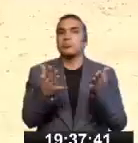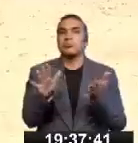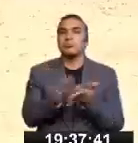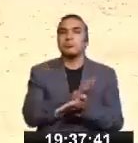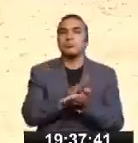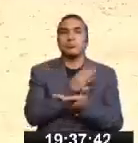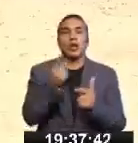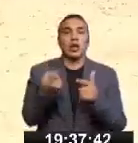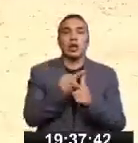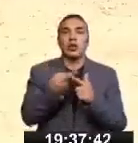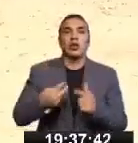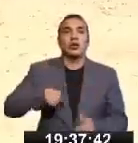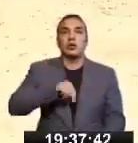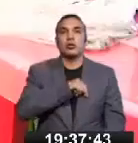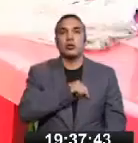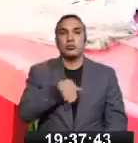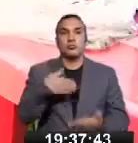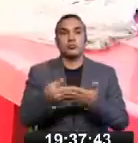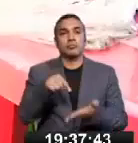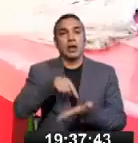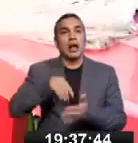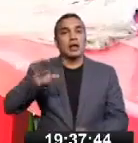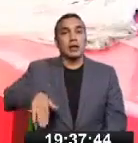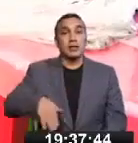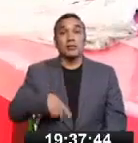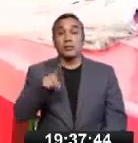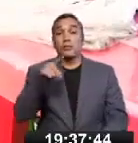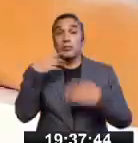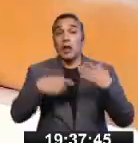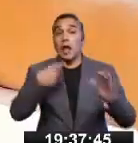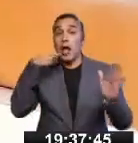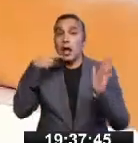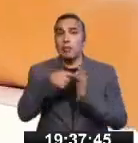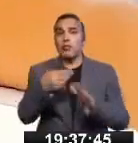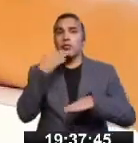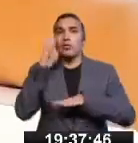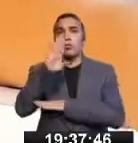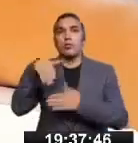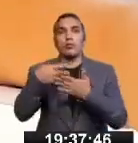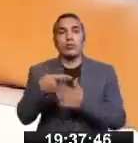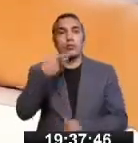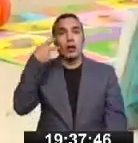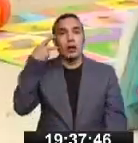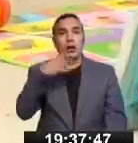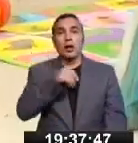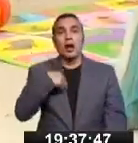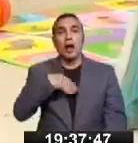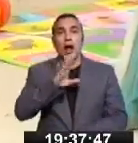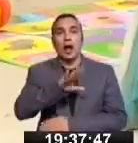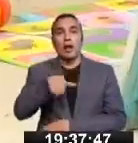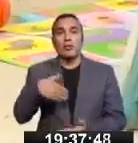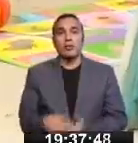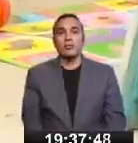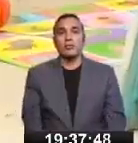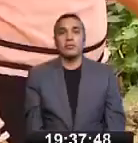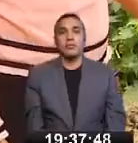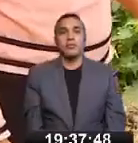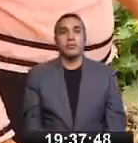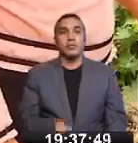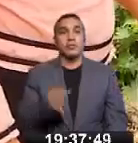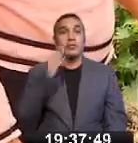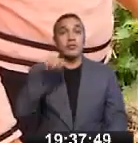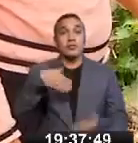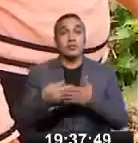entonces están atrasados en un destacable ejemplo de compromiso entre padres y alumnos una experiencia que